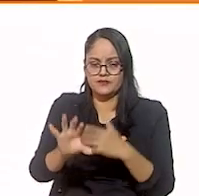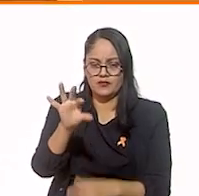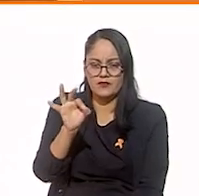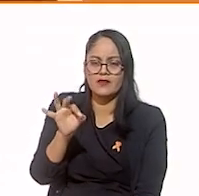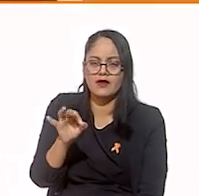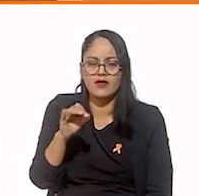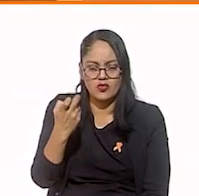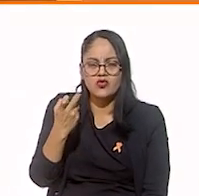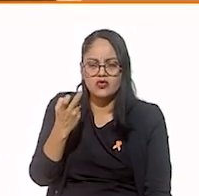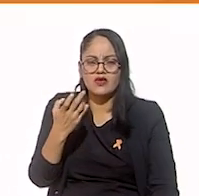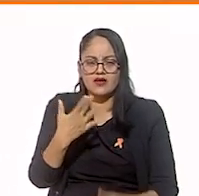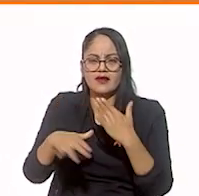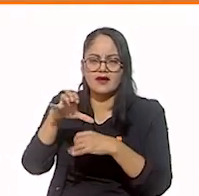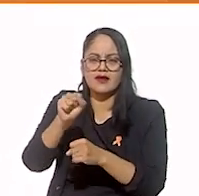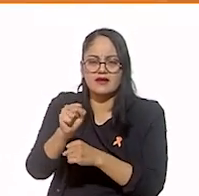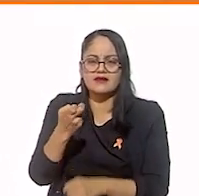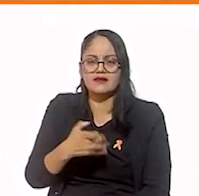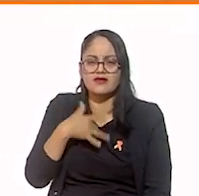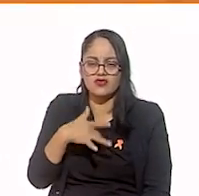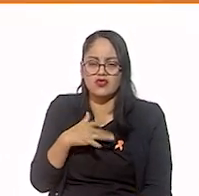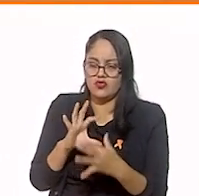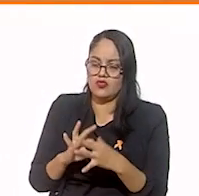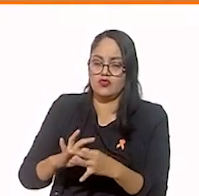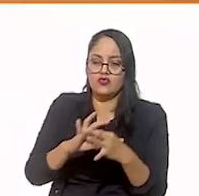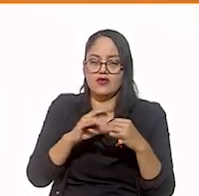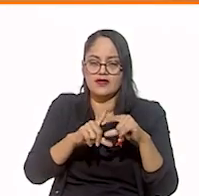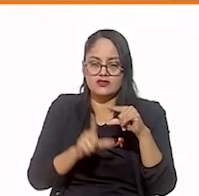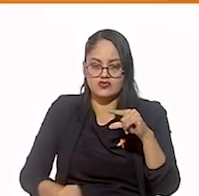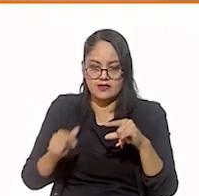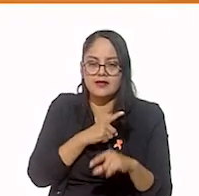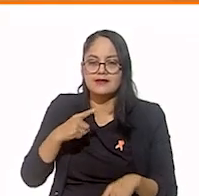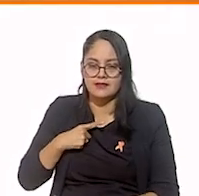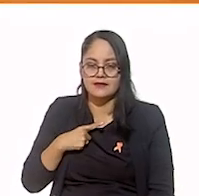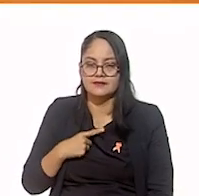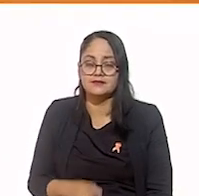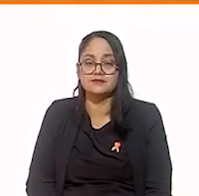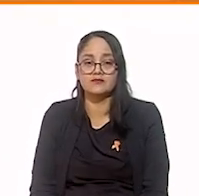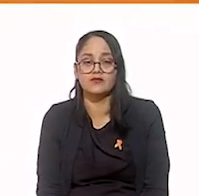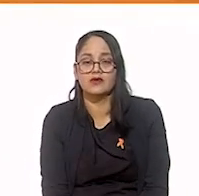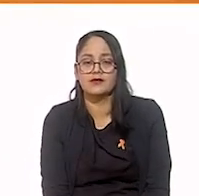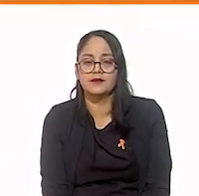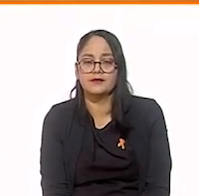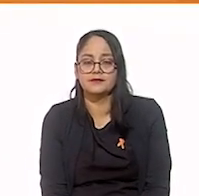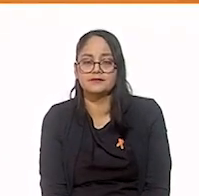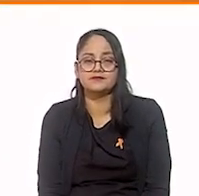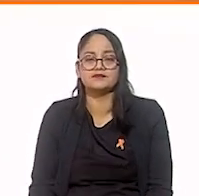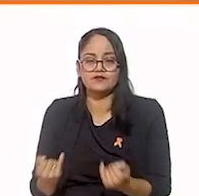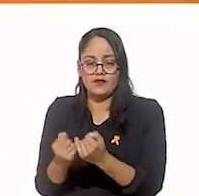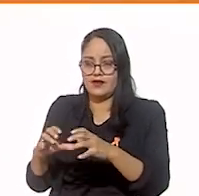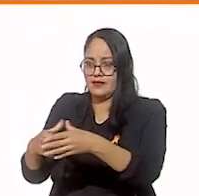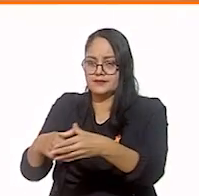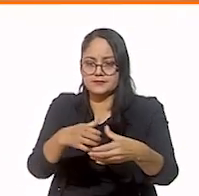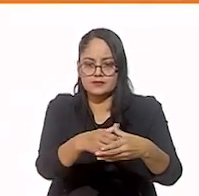que ha sido un gran logro de su presidencia ha sido consolidar la unión nacional del país, que va más allá incluso de los sectores políticos del